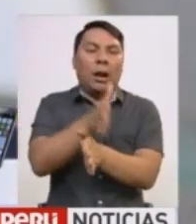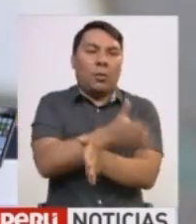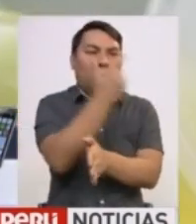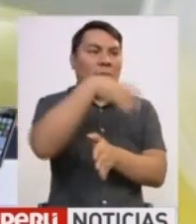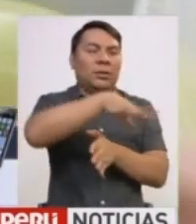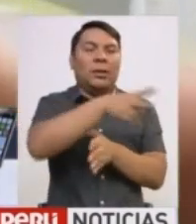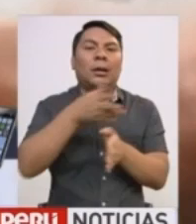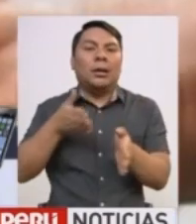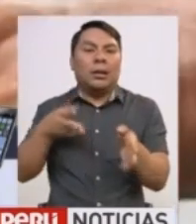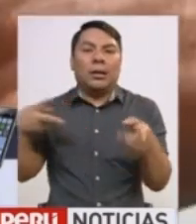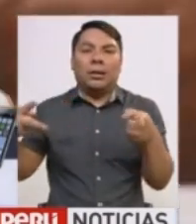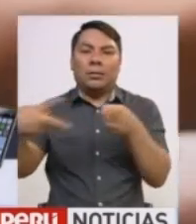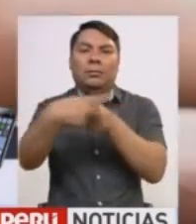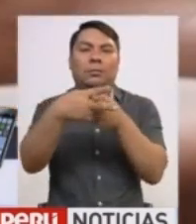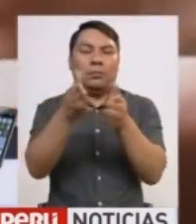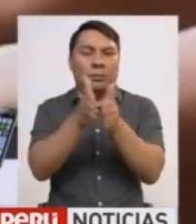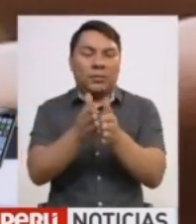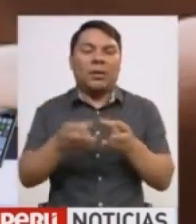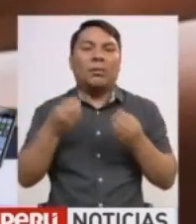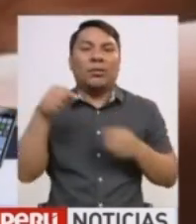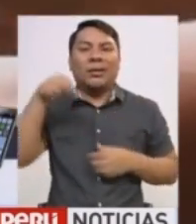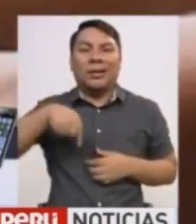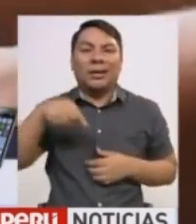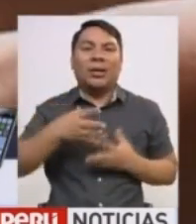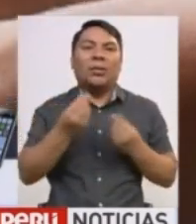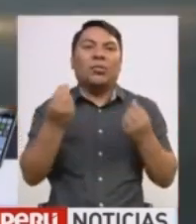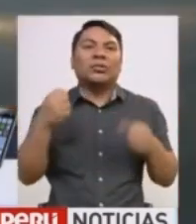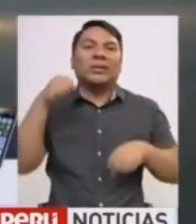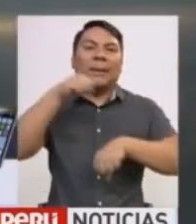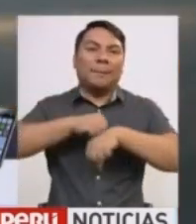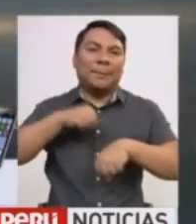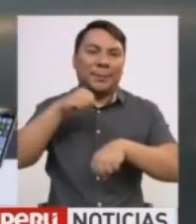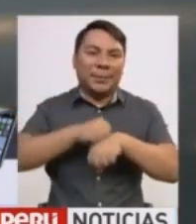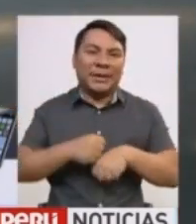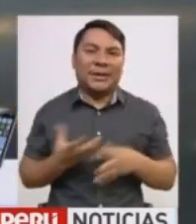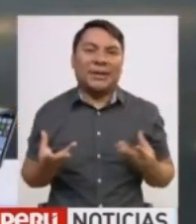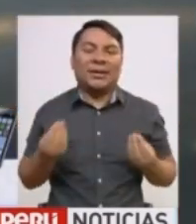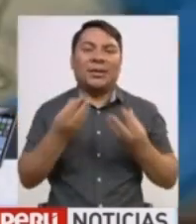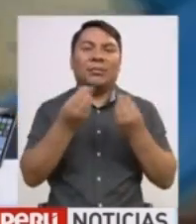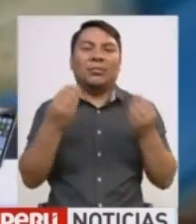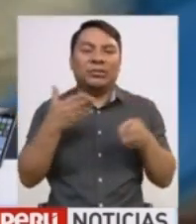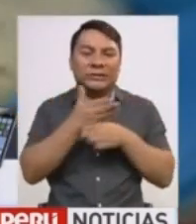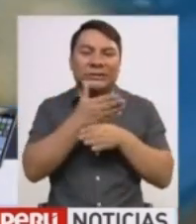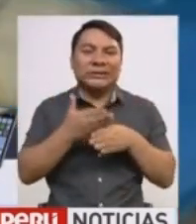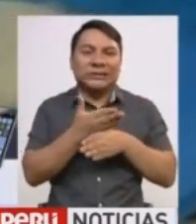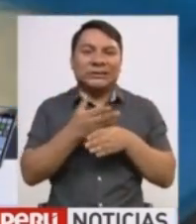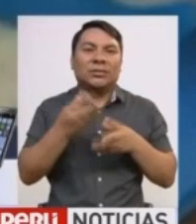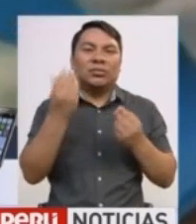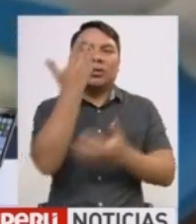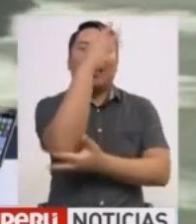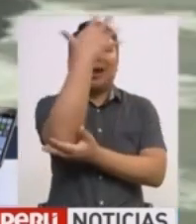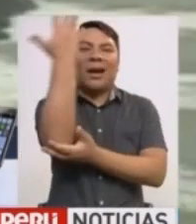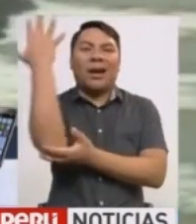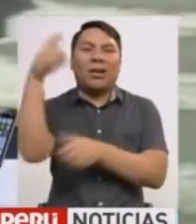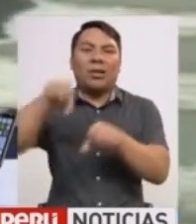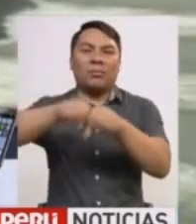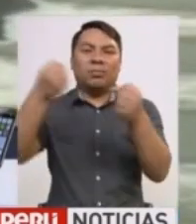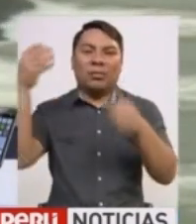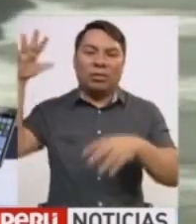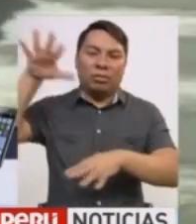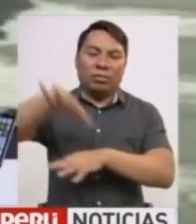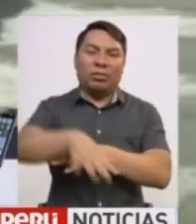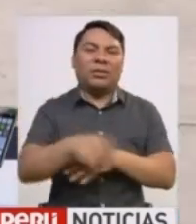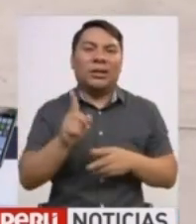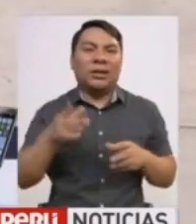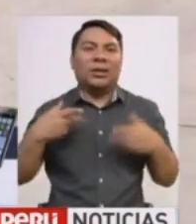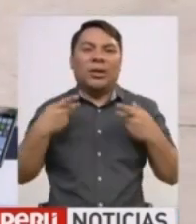entonces hoy tenemos mucho lodo, mucha piedra, muchos palos, muchos árboles, claro, que no nos permiten el